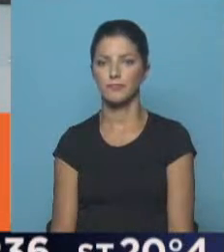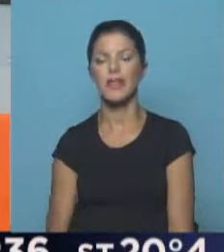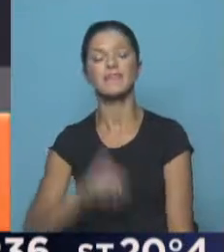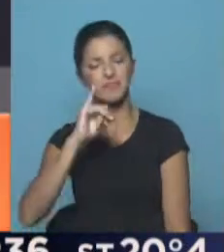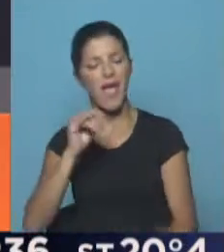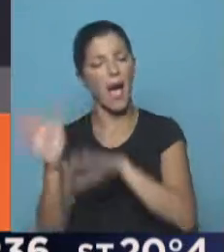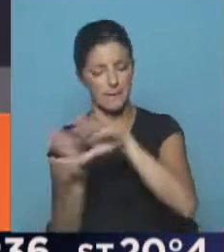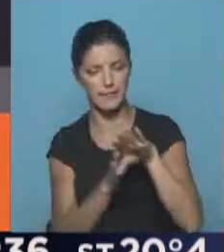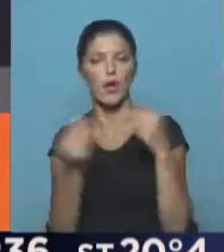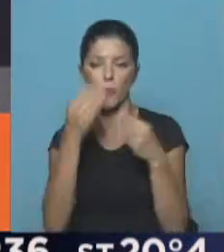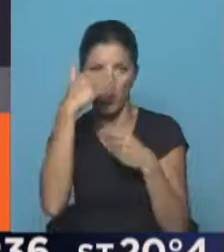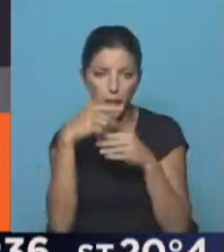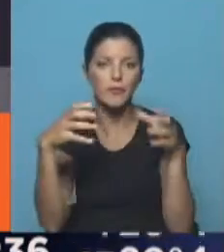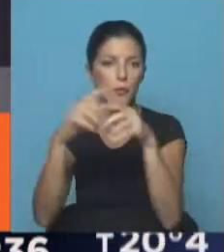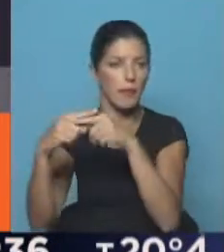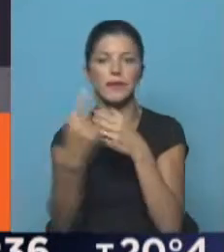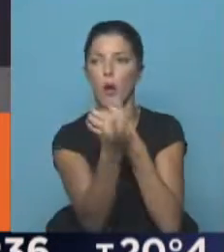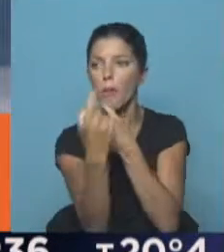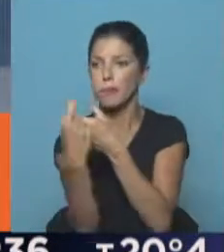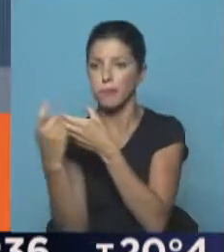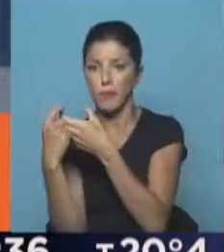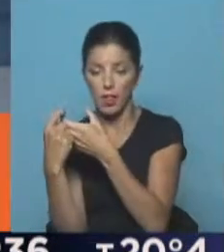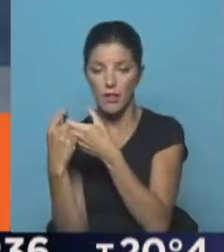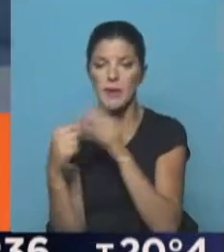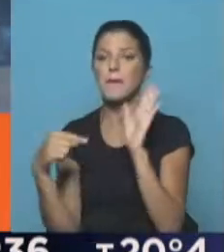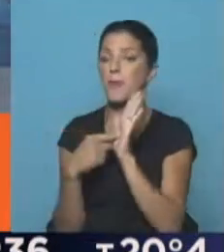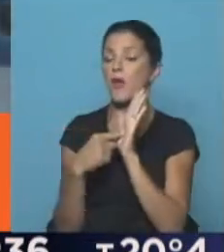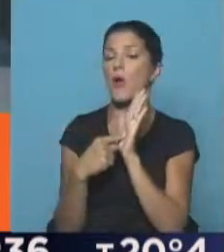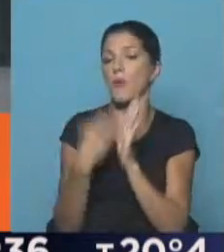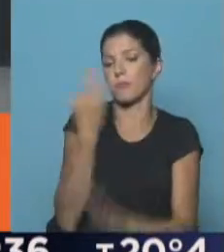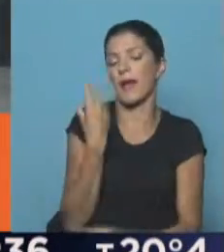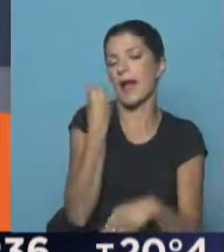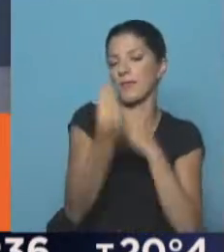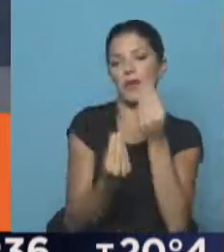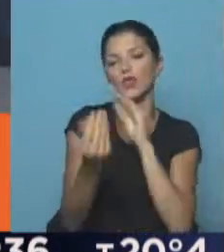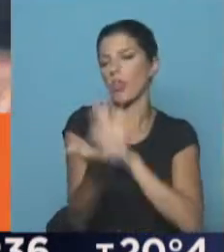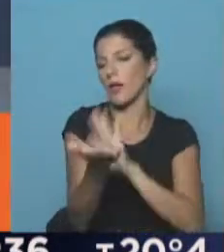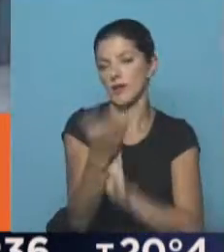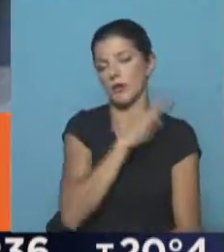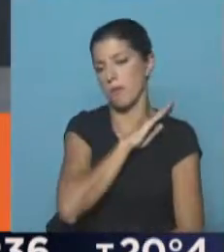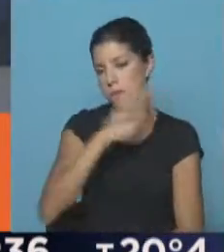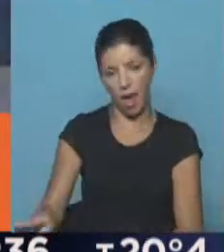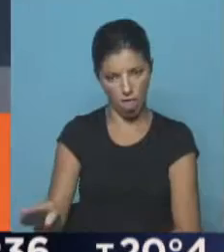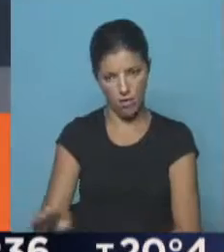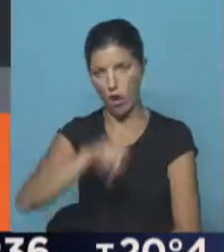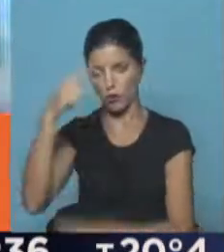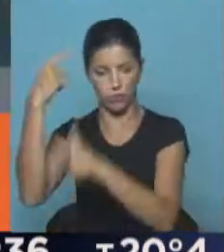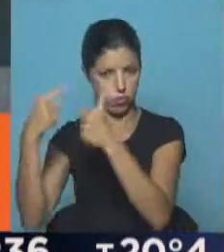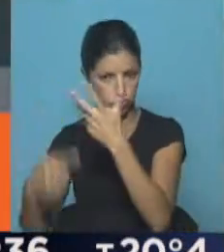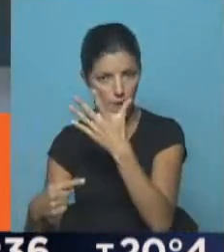el Parlamento, fue una derrota claramente nítida, digamos, del candidato de la ultraderecha, de Wilders. En ese sentido, dos cuestiones.